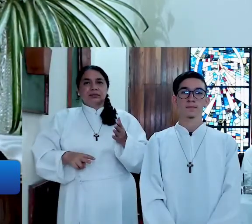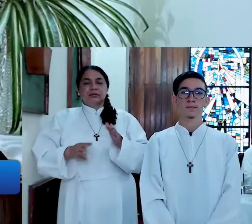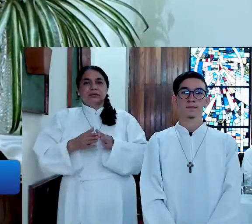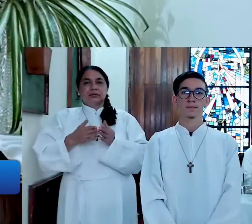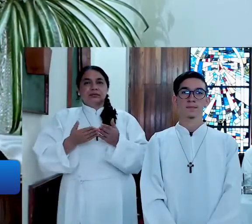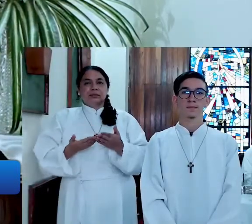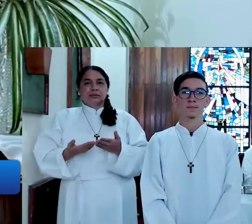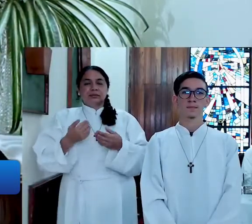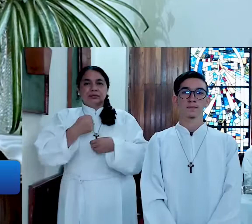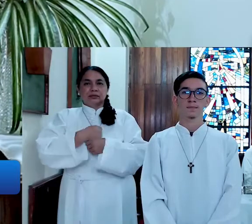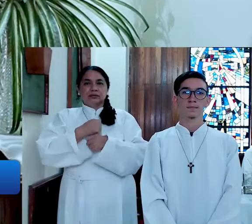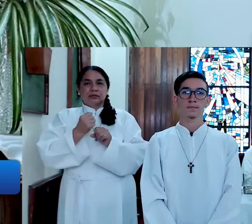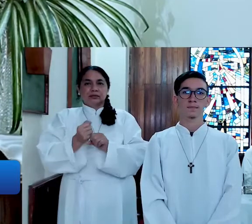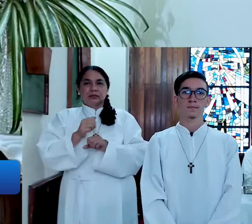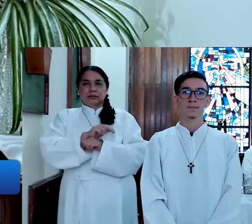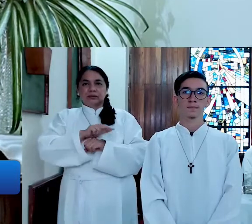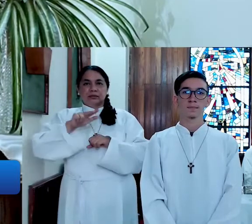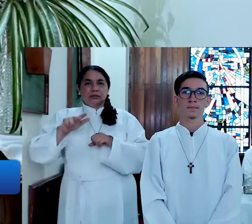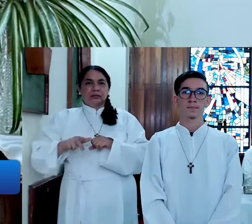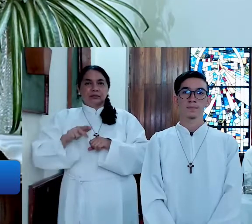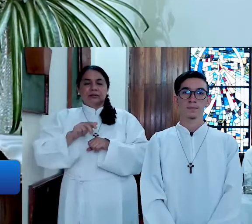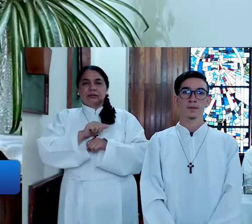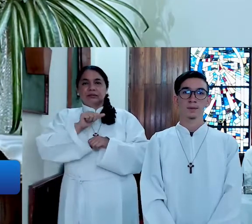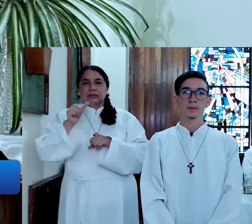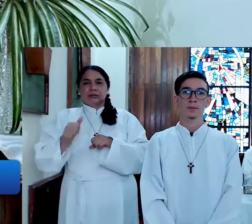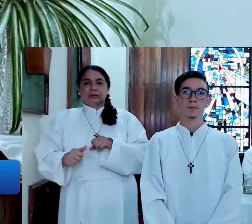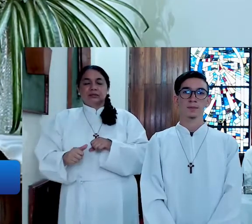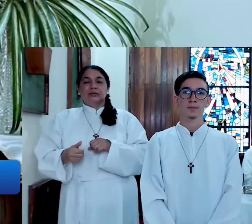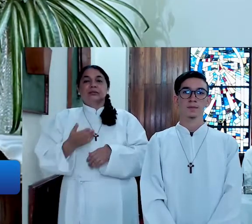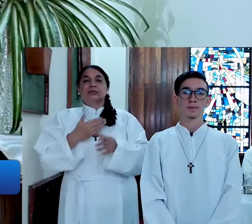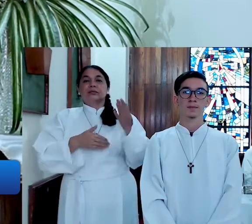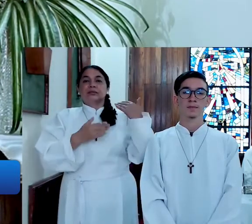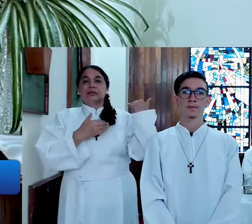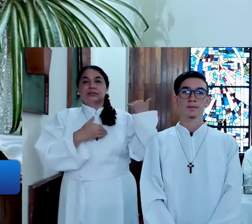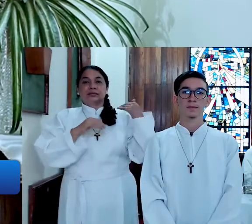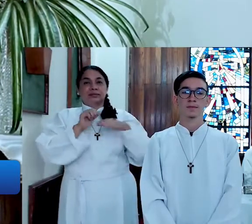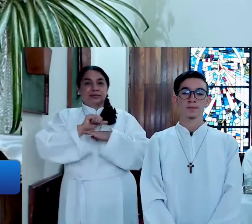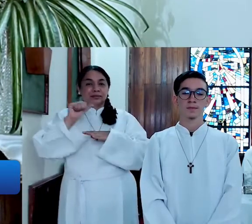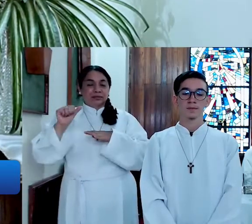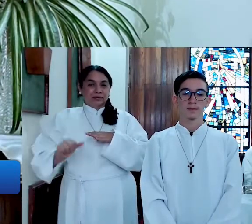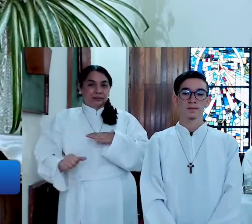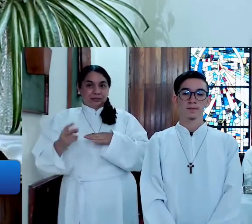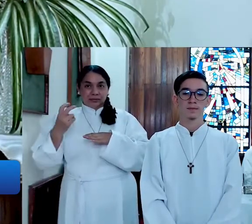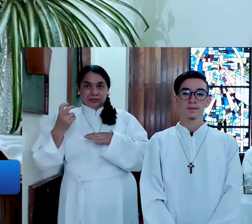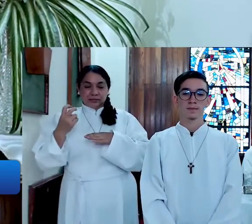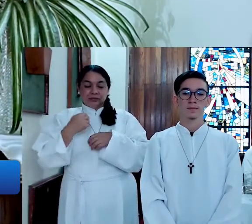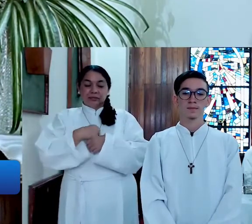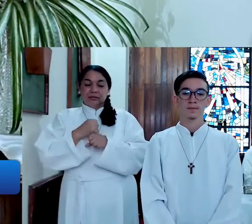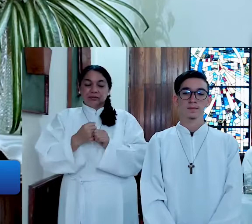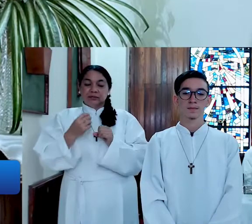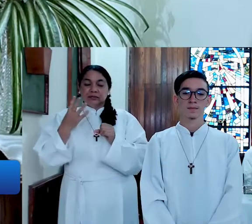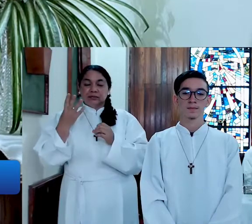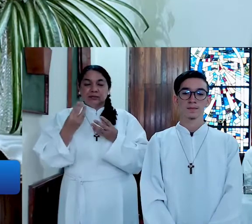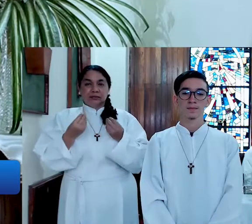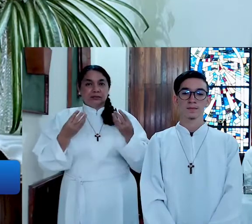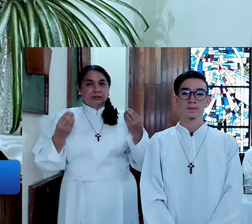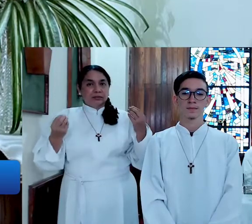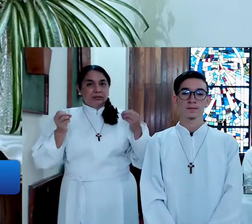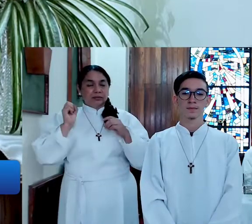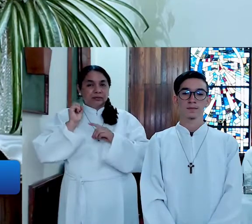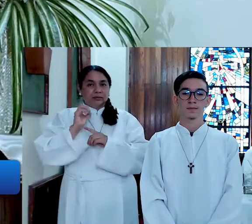los Apóstoles. En aquellos días, los apóstoles realizaban muchas señales milagrosas